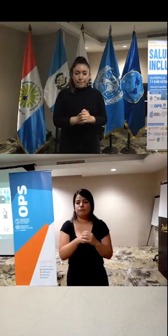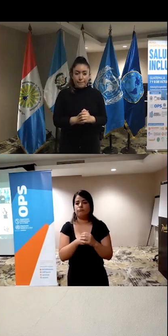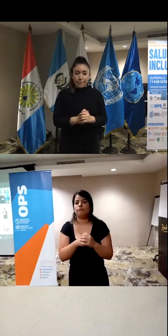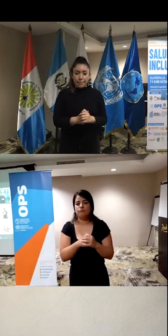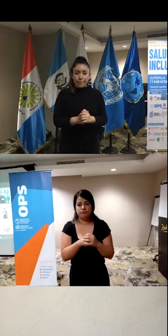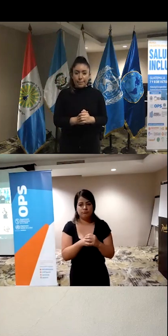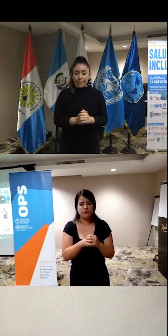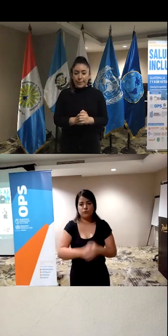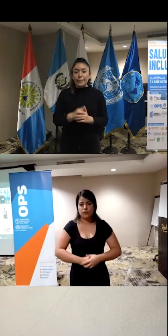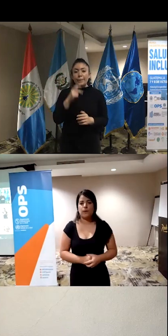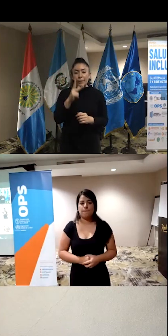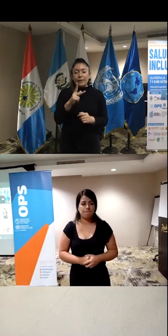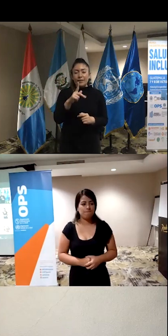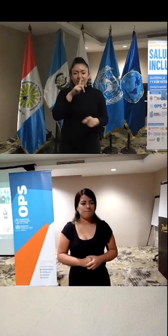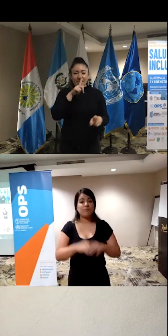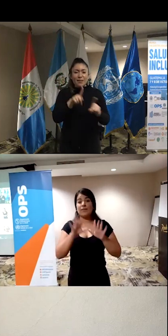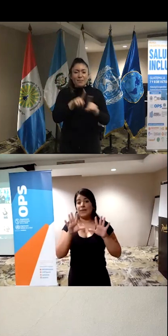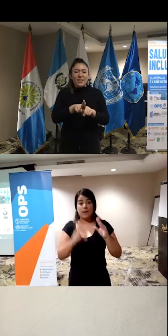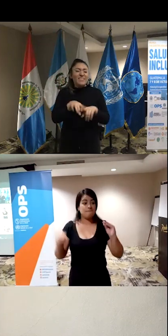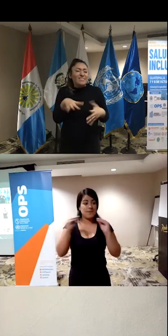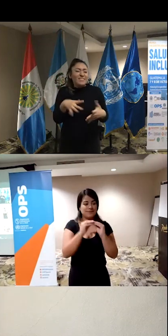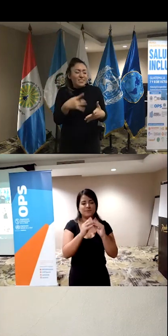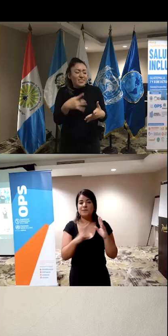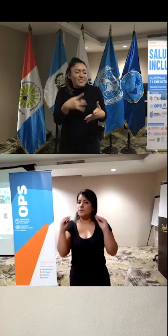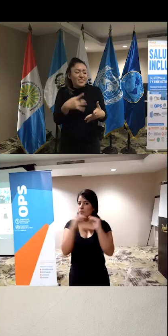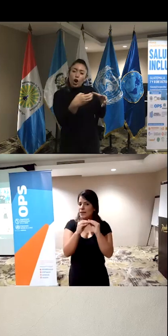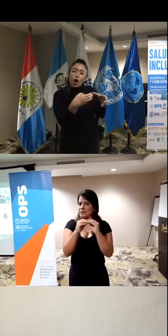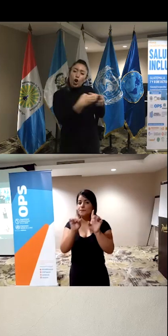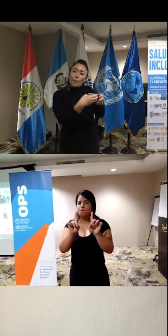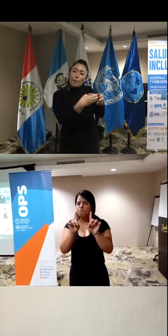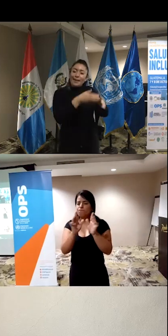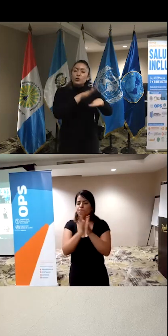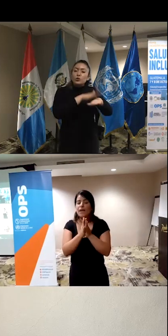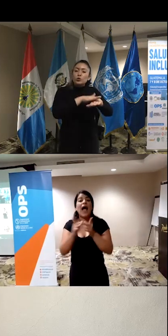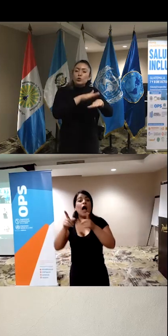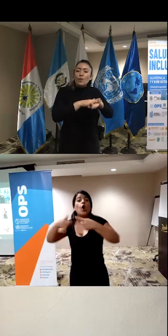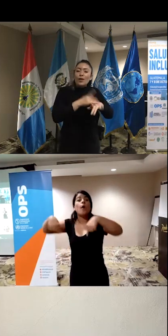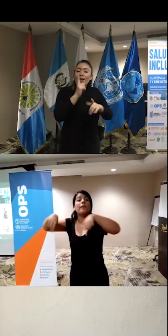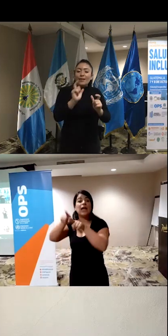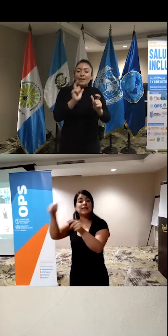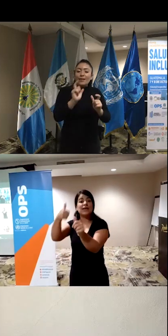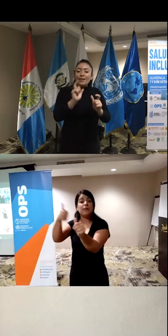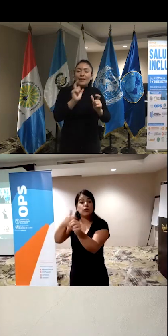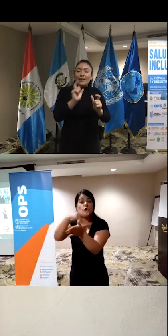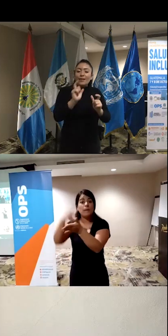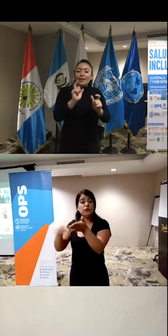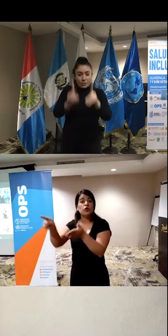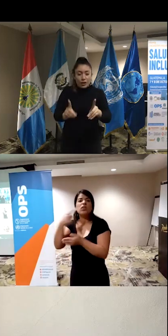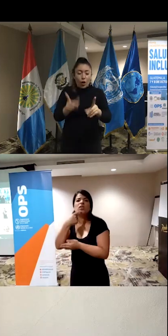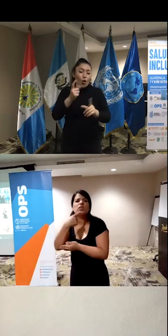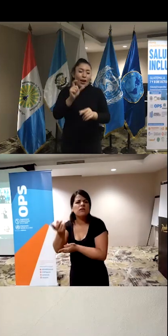¿Y qué dice el comité sobre la certificación de la discapacidad o la tarjeta o